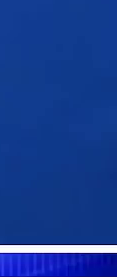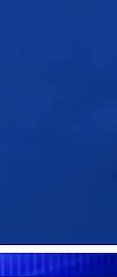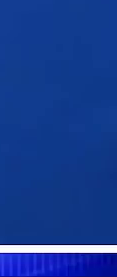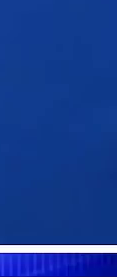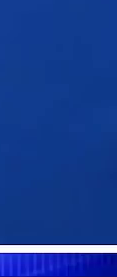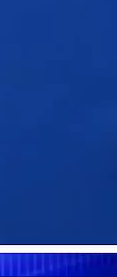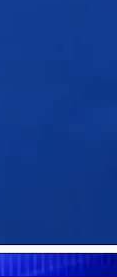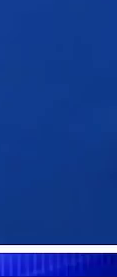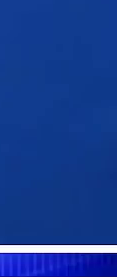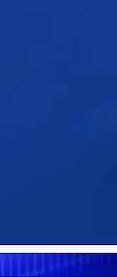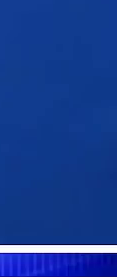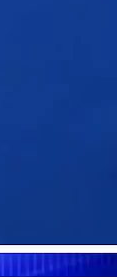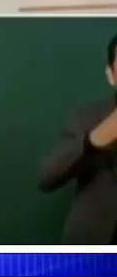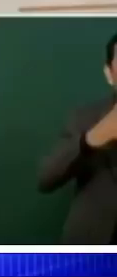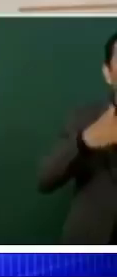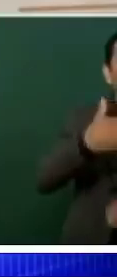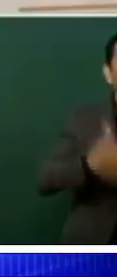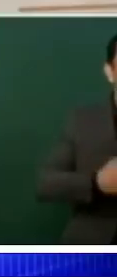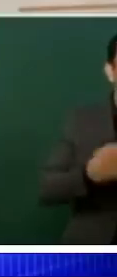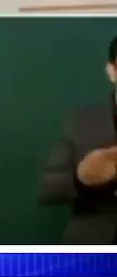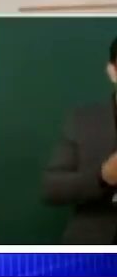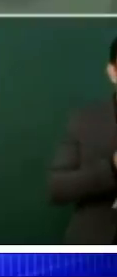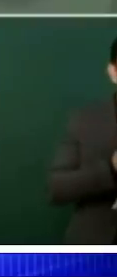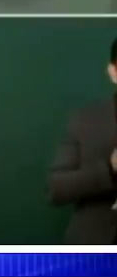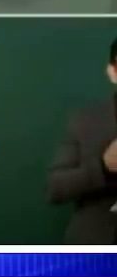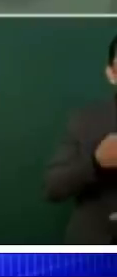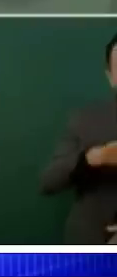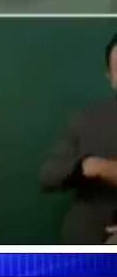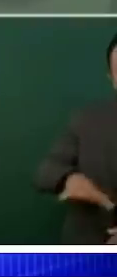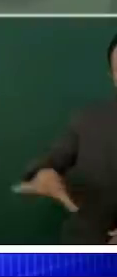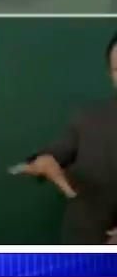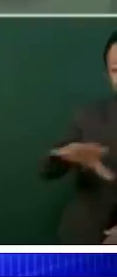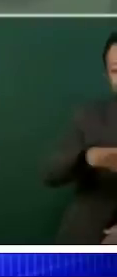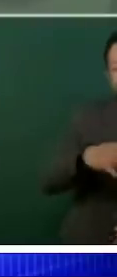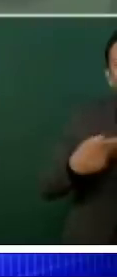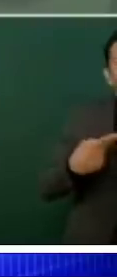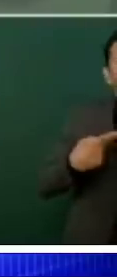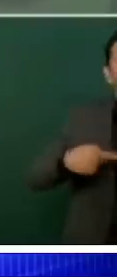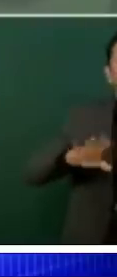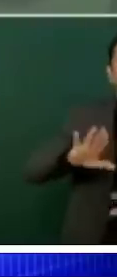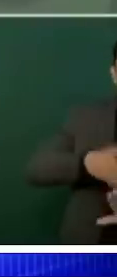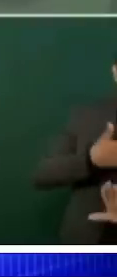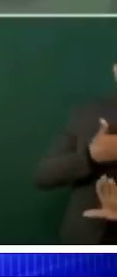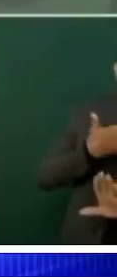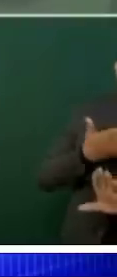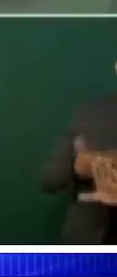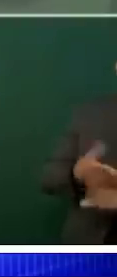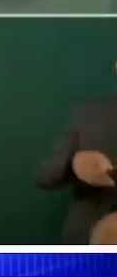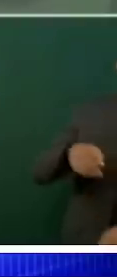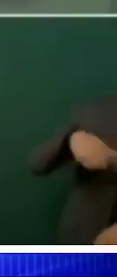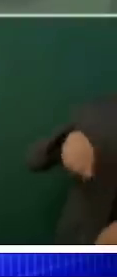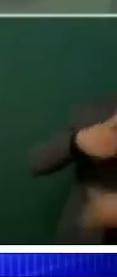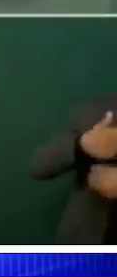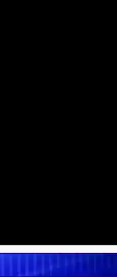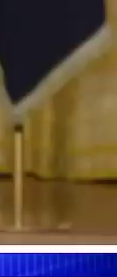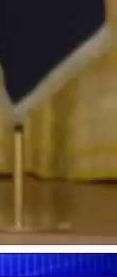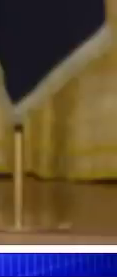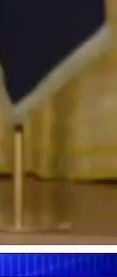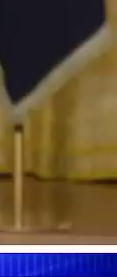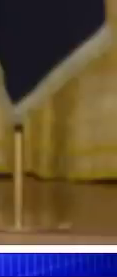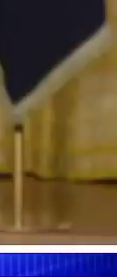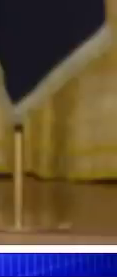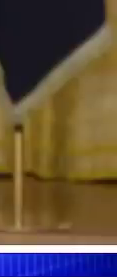se está registrando en Ucrania también así como en Europa se dieron el tiempo en medio de la crisis para hablar de México en Estados Unidos también